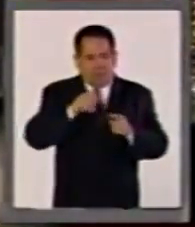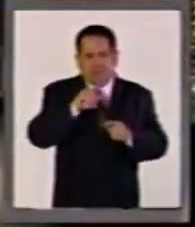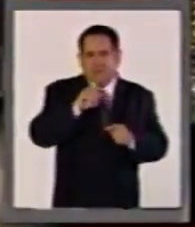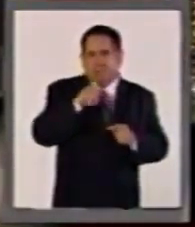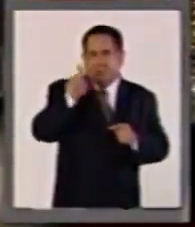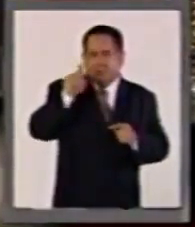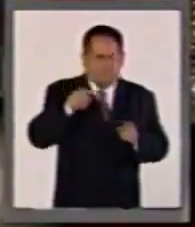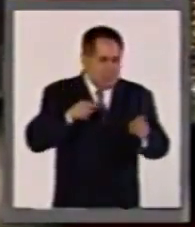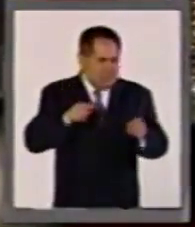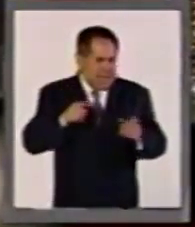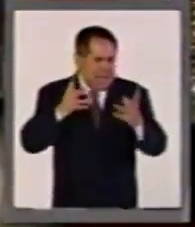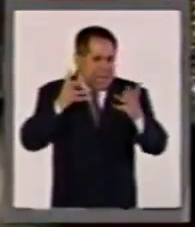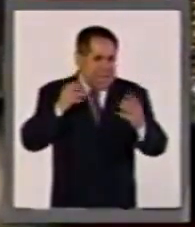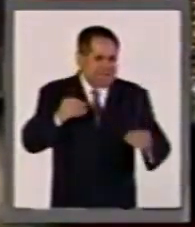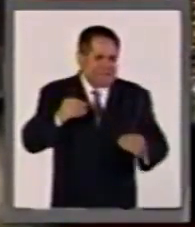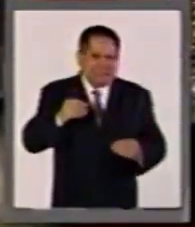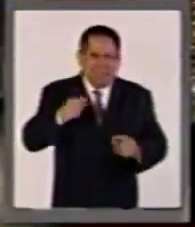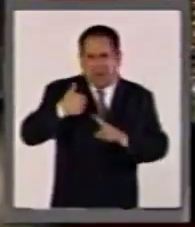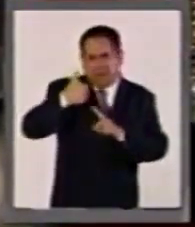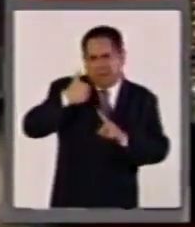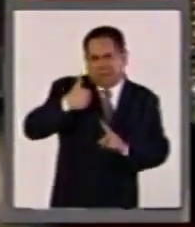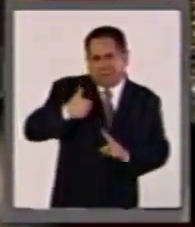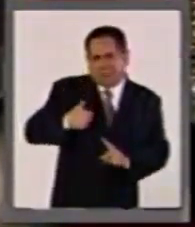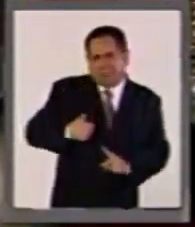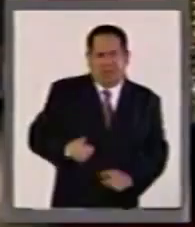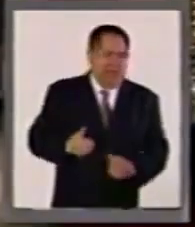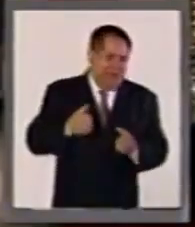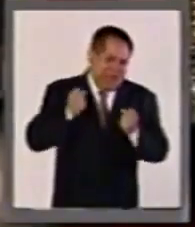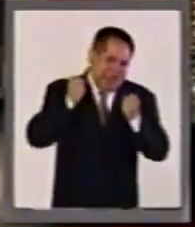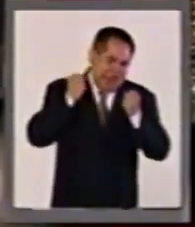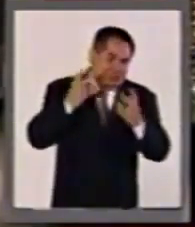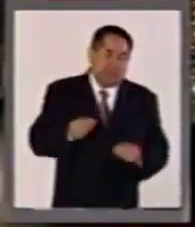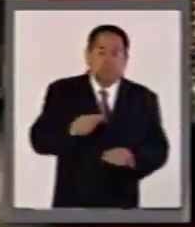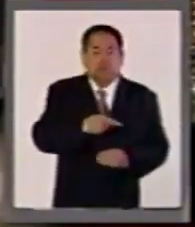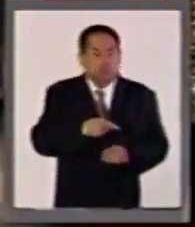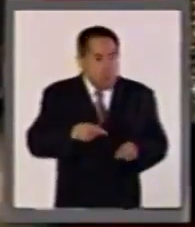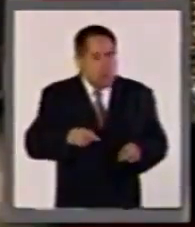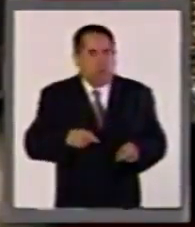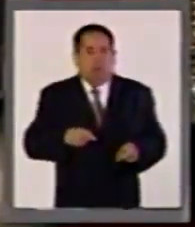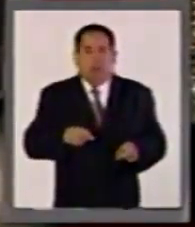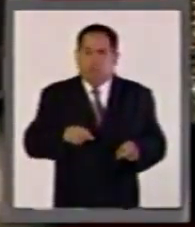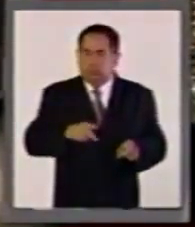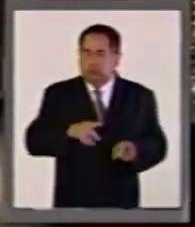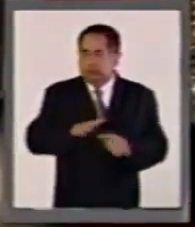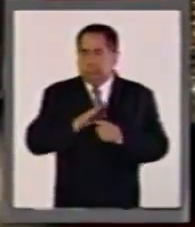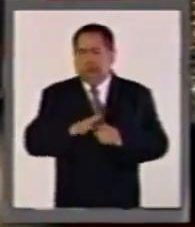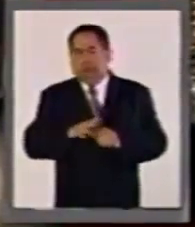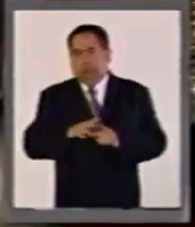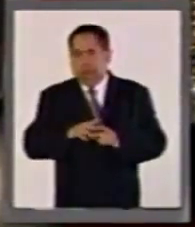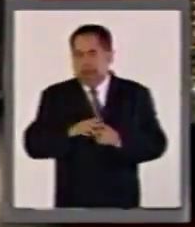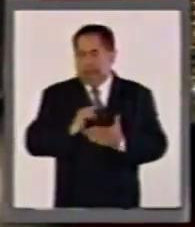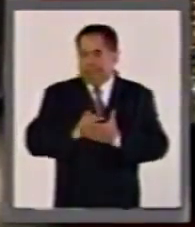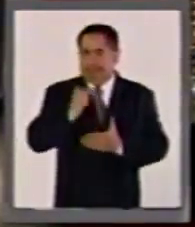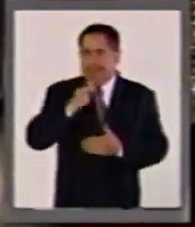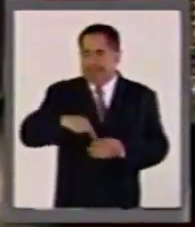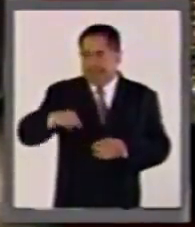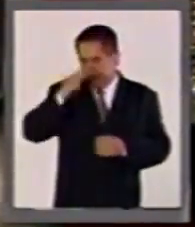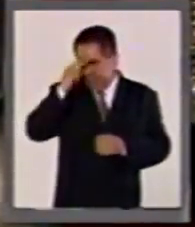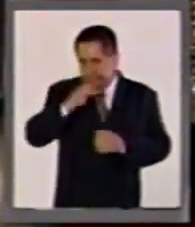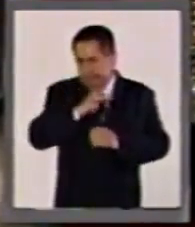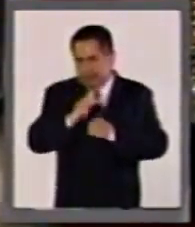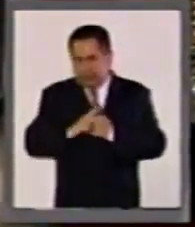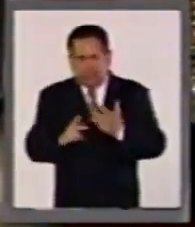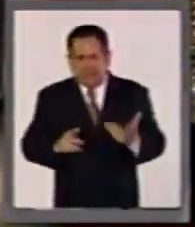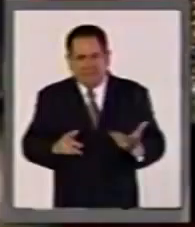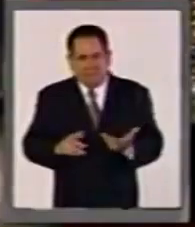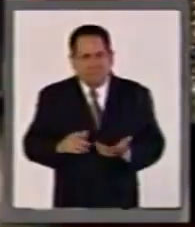les gusta, por desgracia, la mayoría está diciendo que les gusta. Y eso refleja una situación muy grave en nuestro país. La